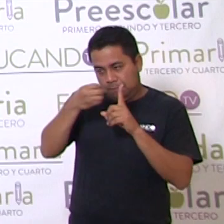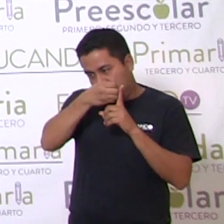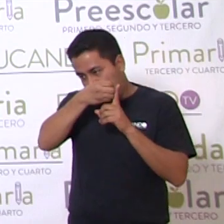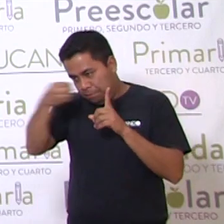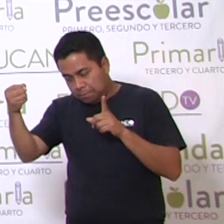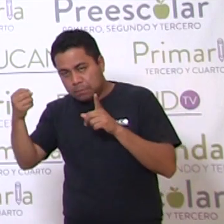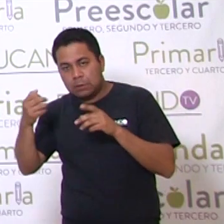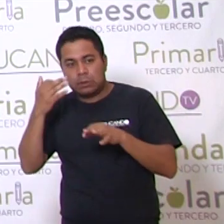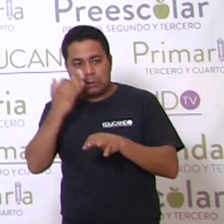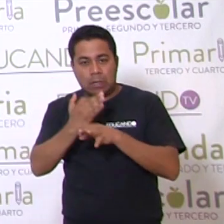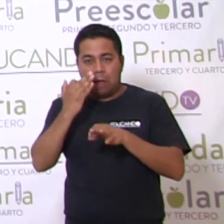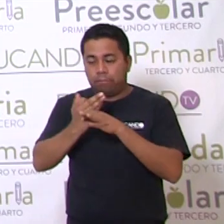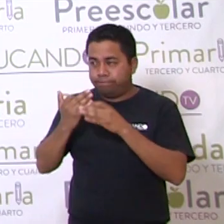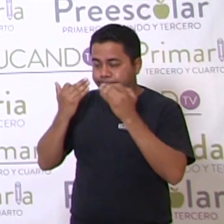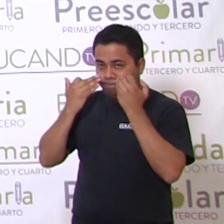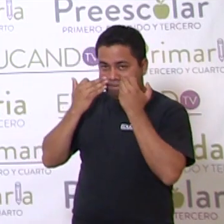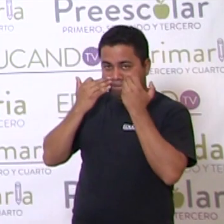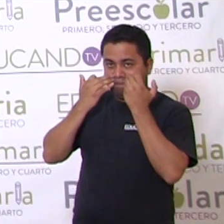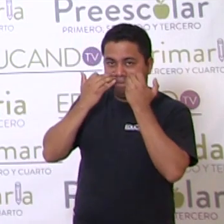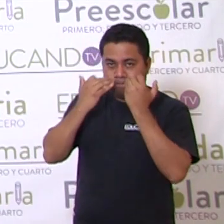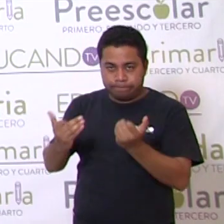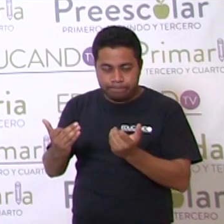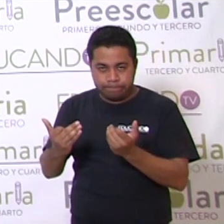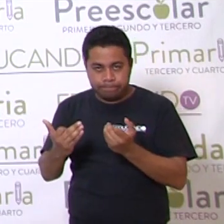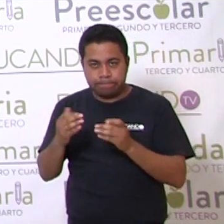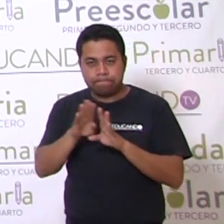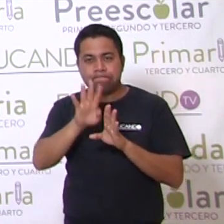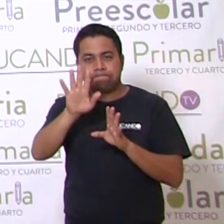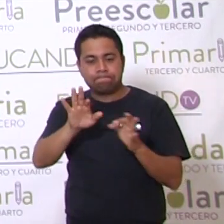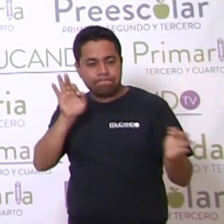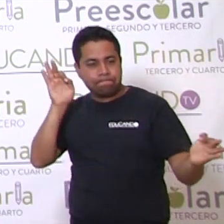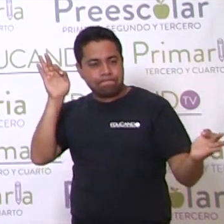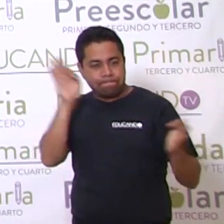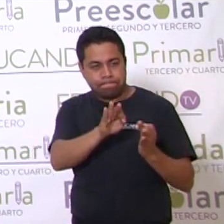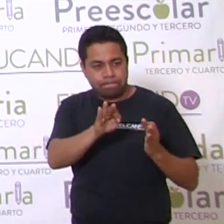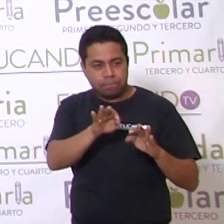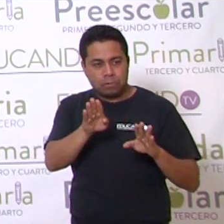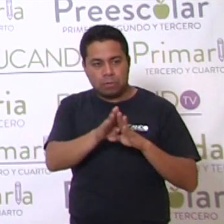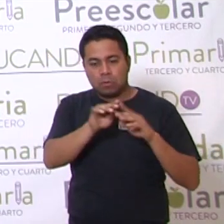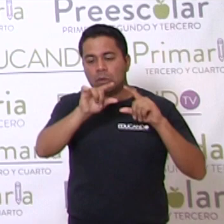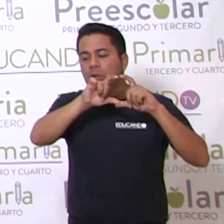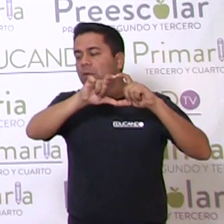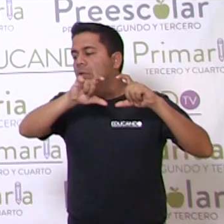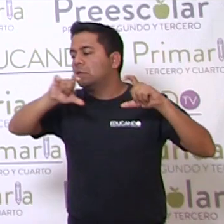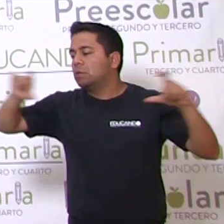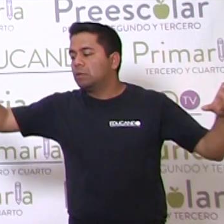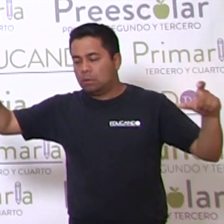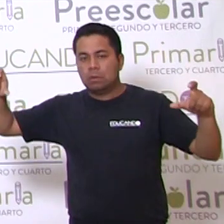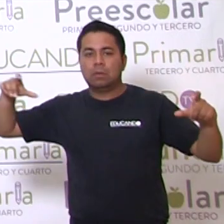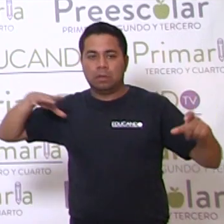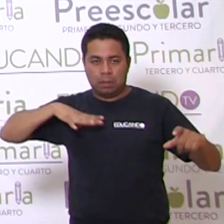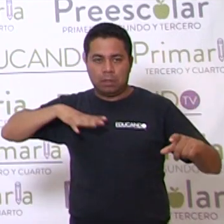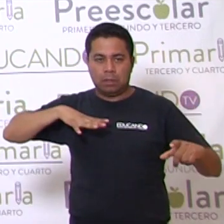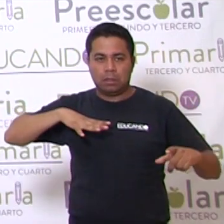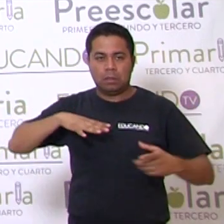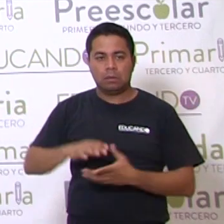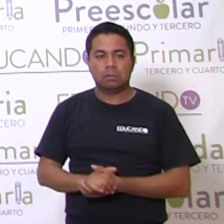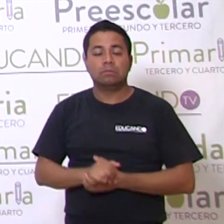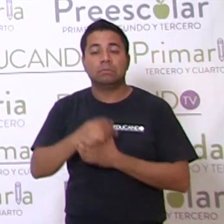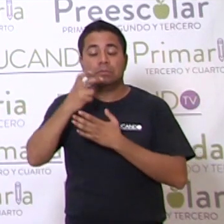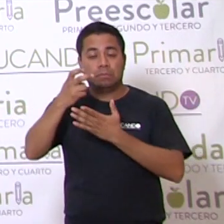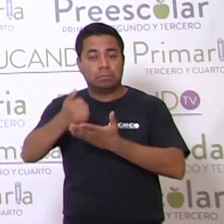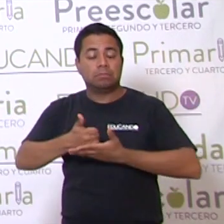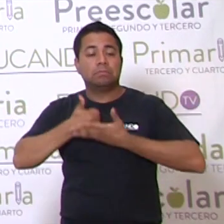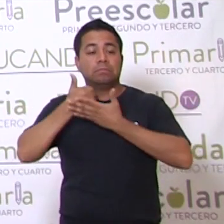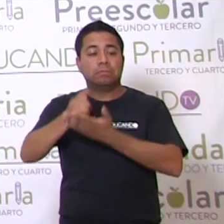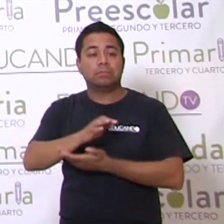estás observando, ¿bien? De mejor forma, la que tenemos aquí en la pizarra, ¿bien? Y eso te va a